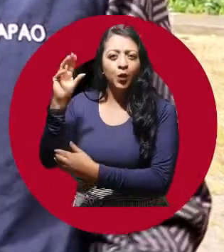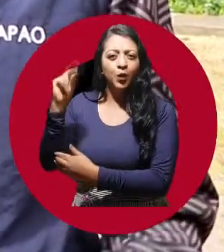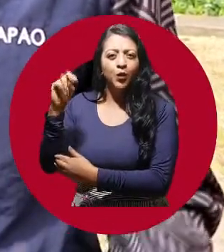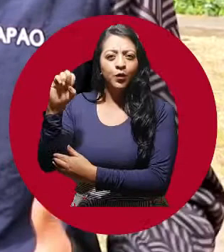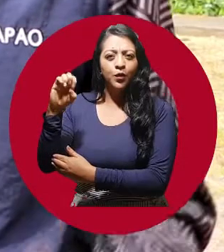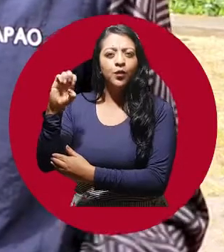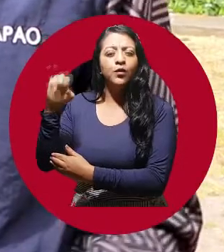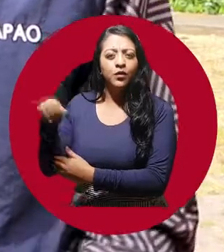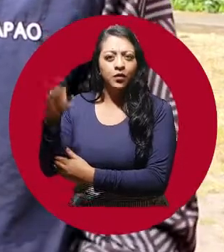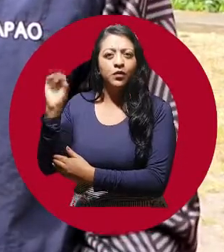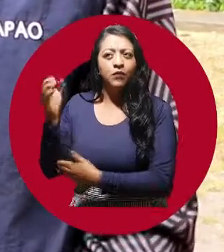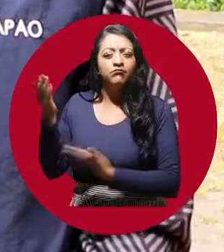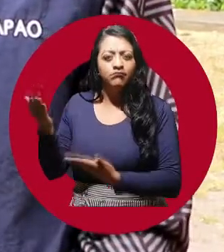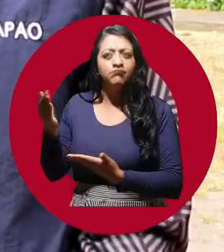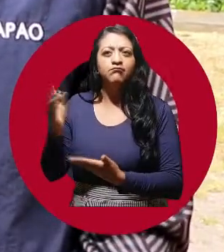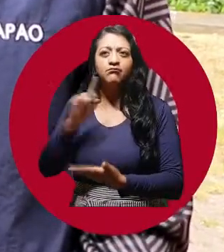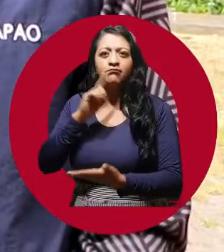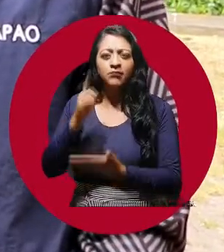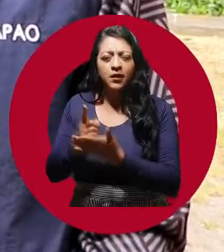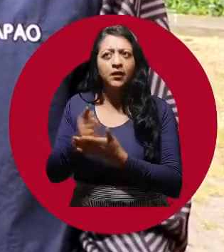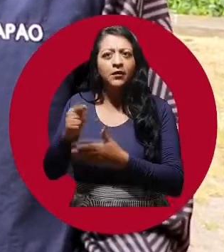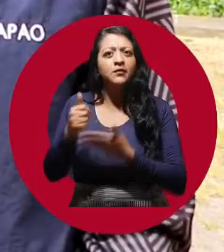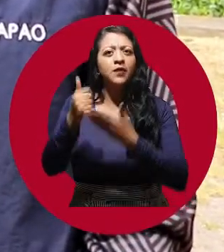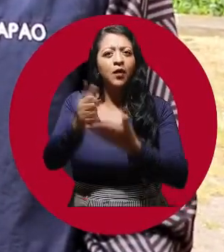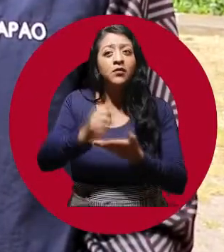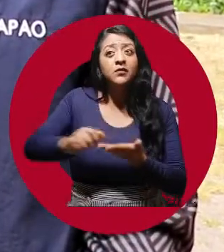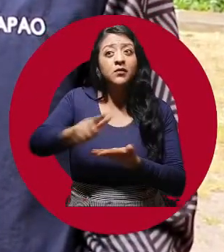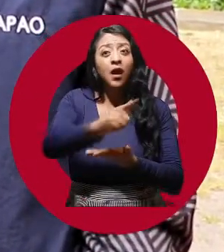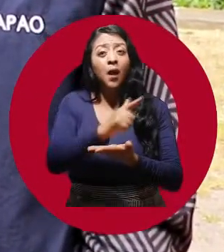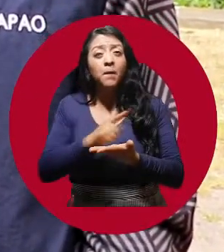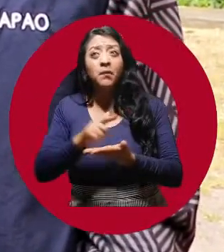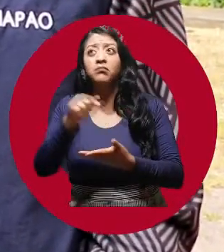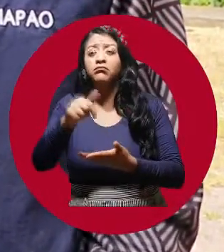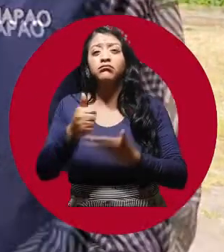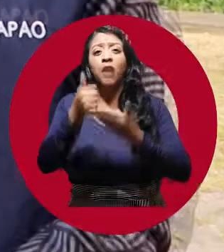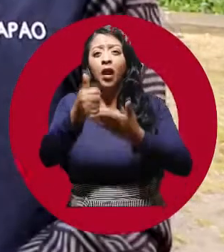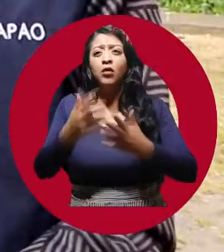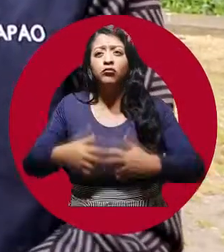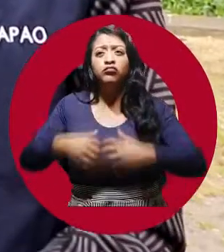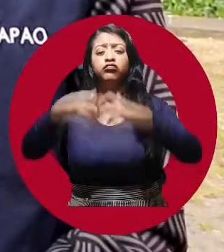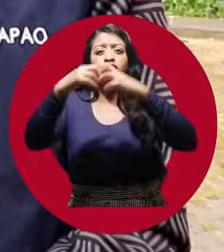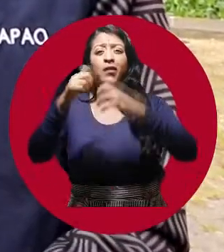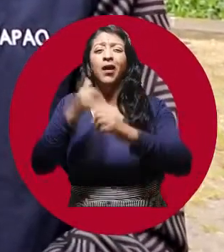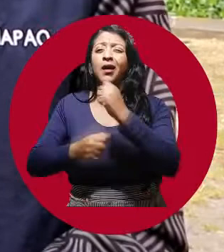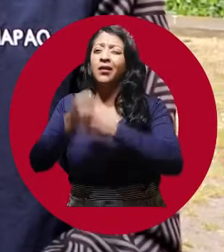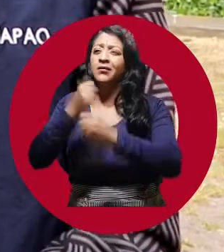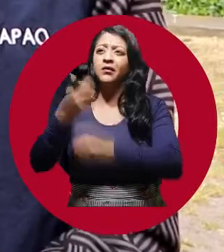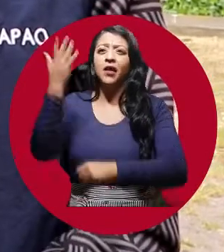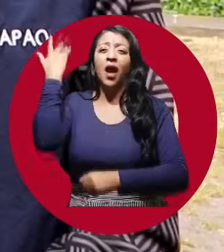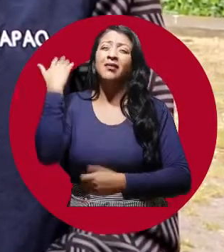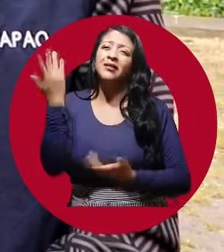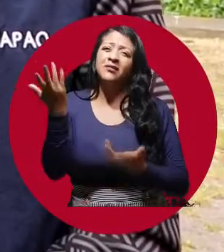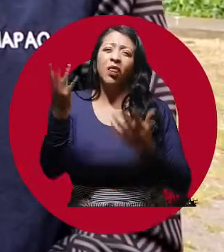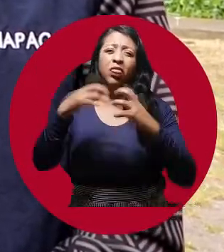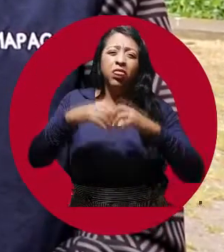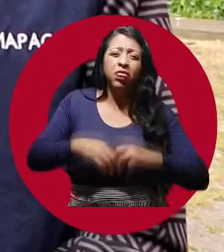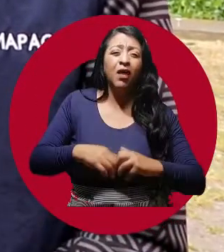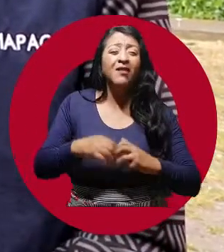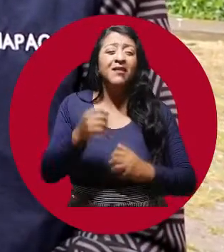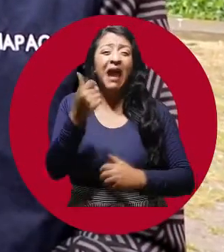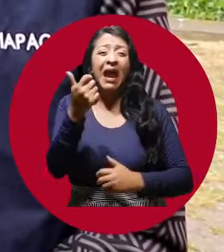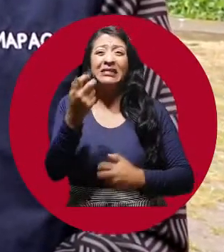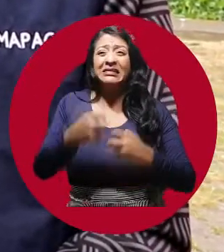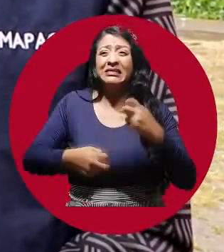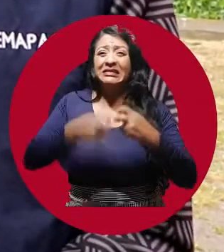Conejo. Esto ha ayudado a que el lago San Pablo pueda recuperarse, ya que en años anteriores estuvo cerca